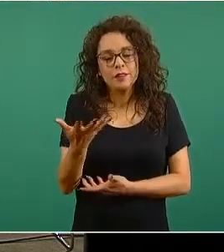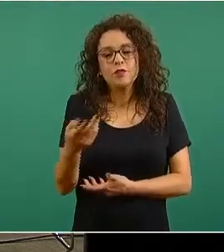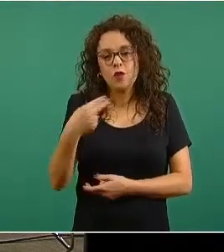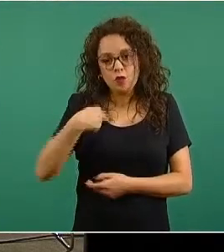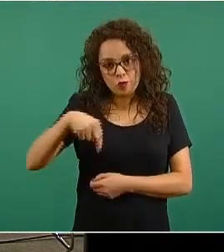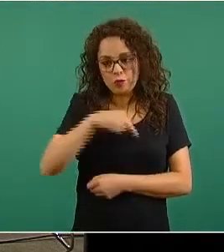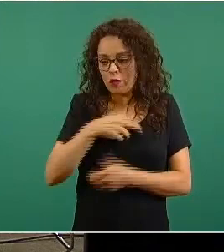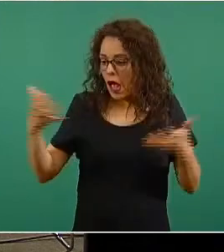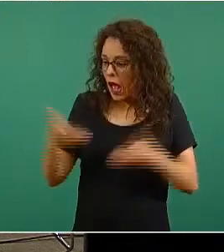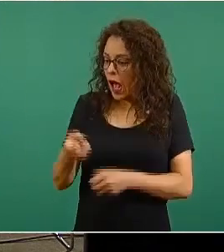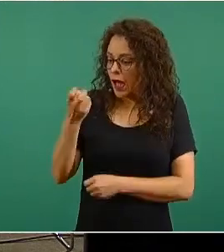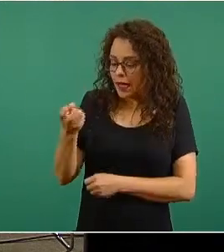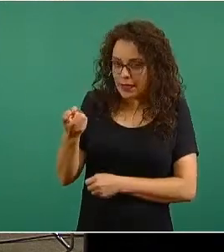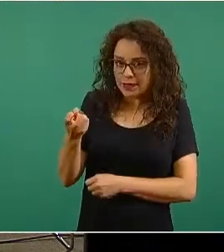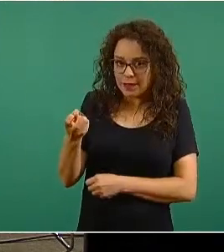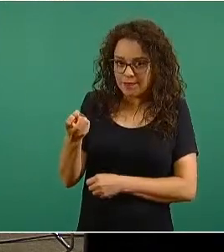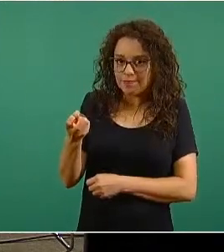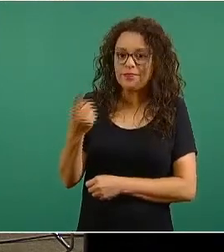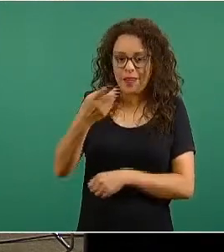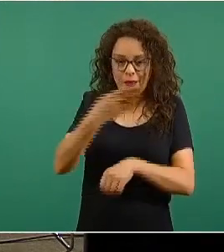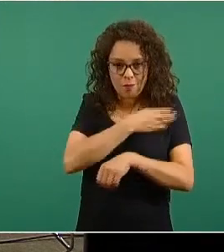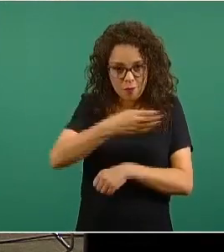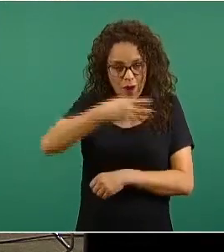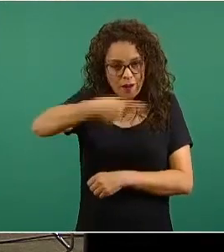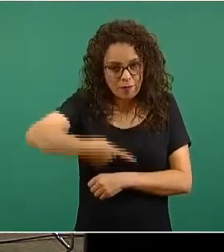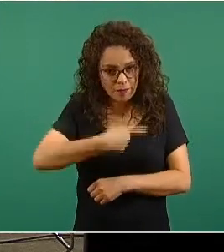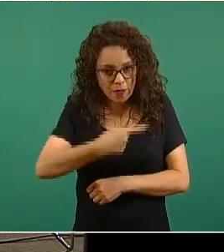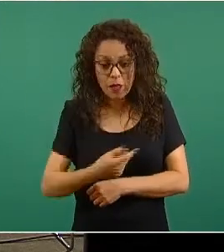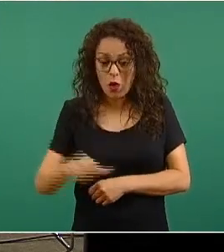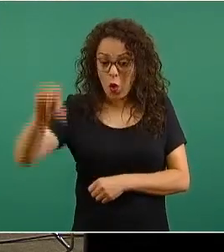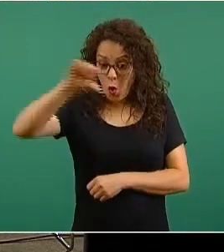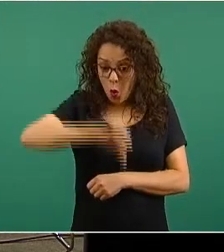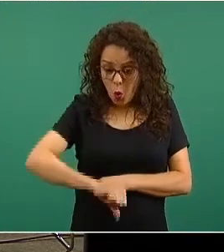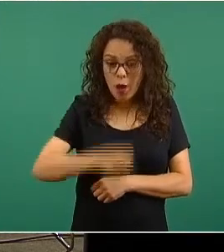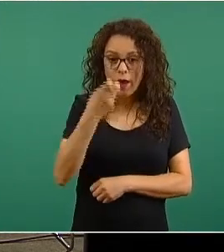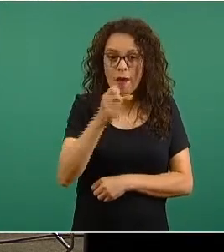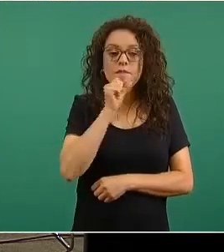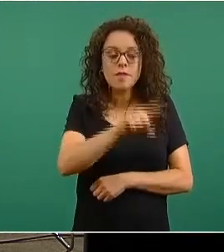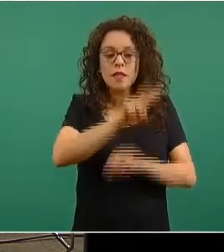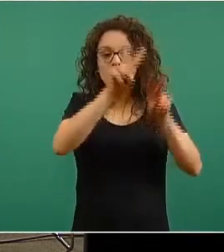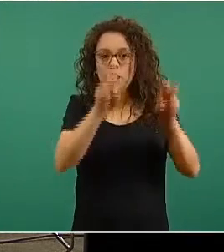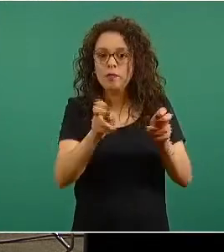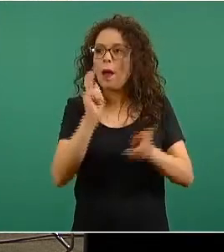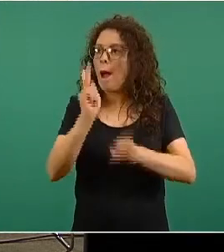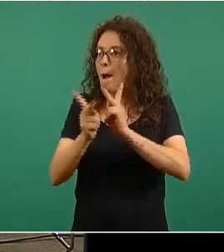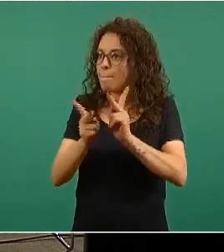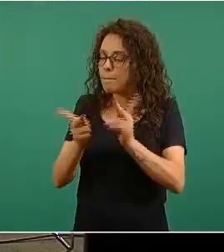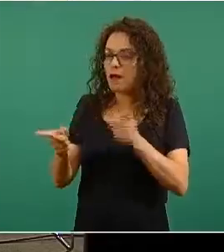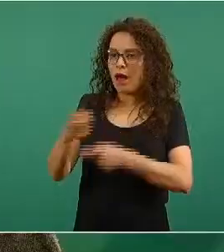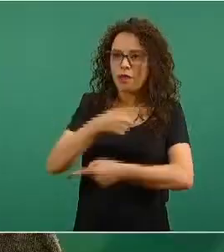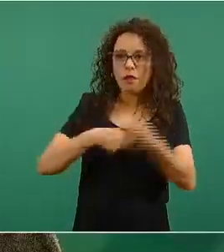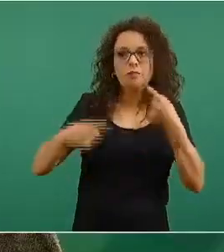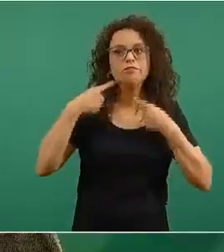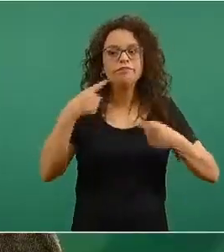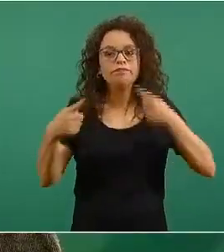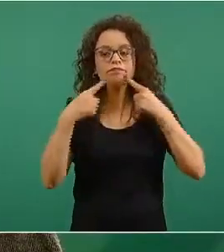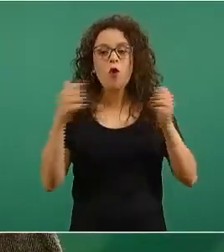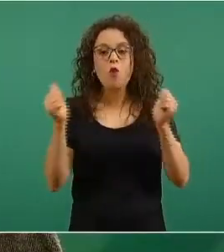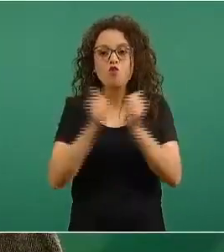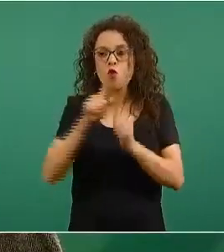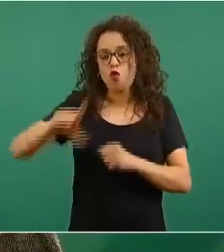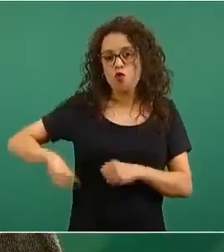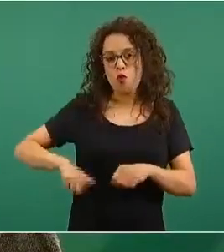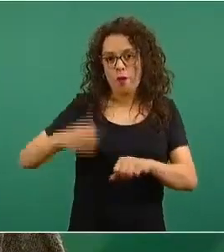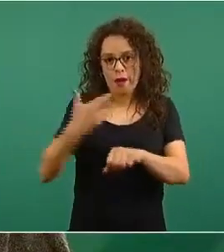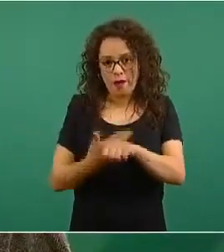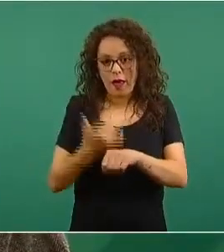Carlos. Hoy fue tema también de conversación con los gobernadores y la gobernadora y el equipo de la jefa de